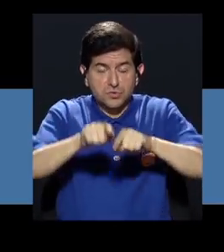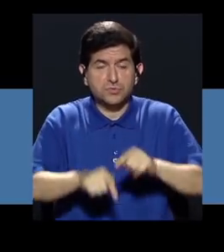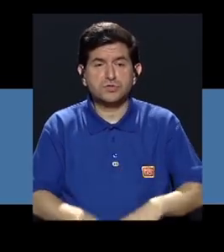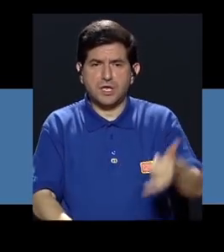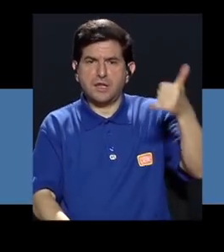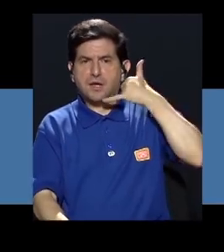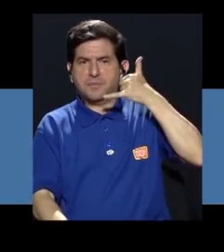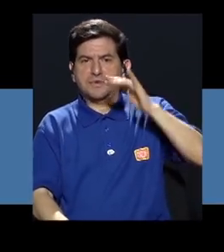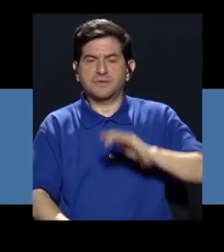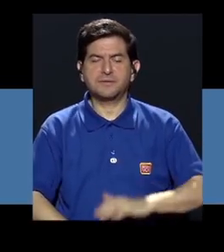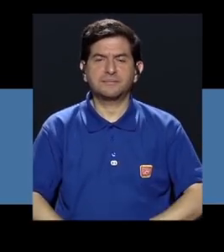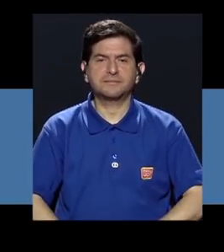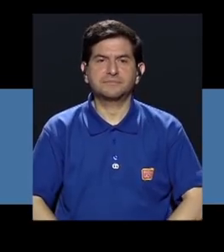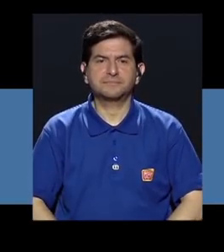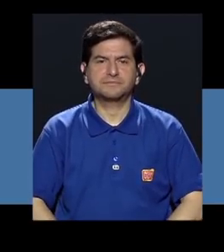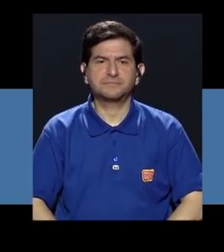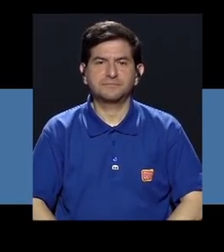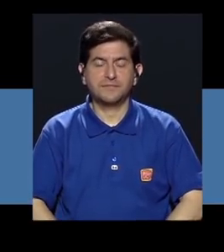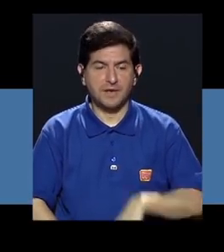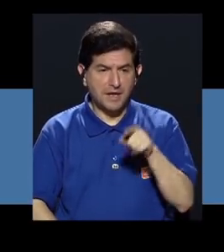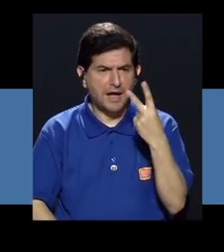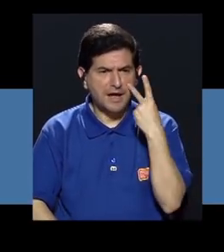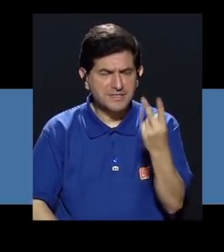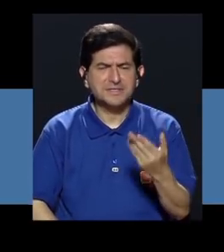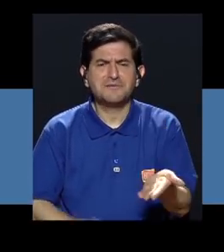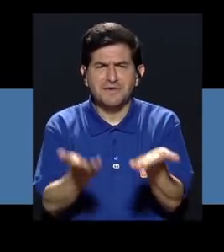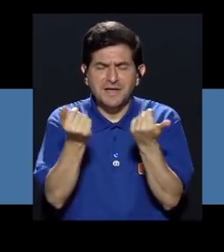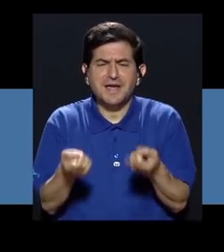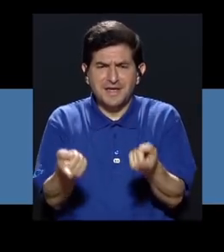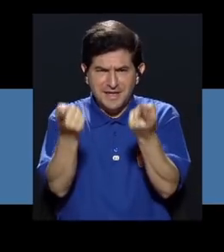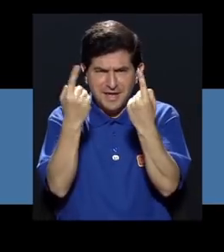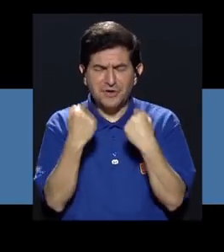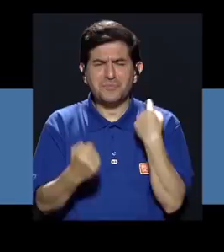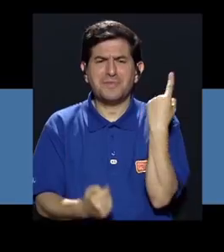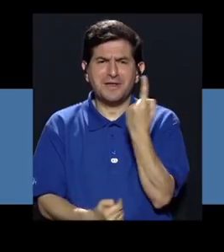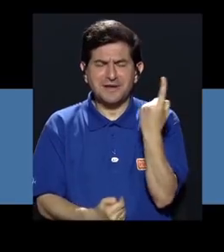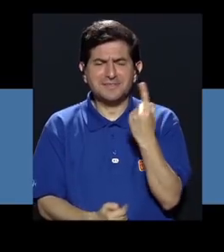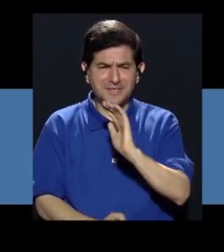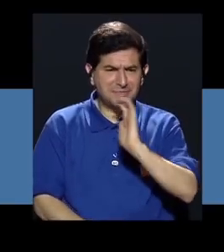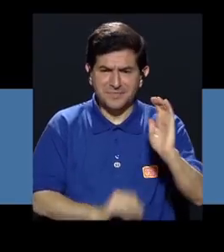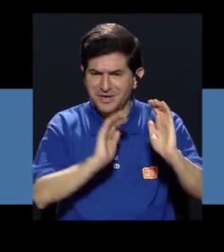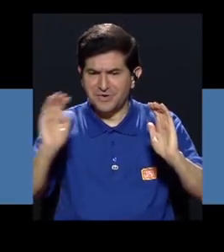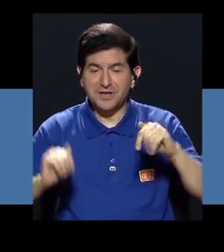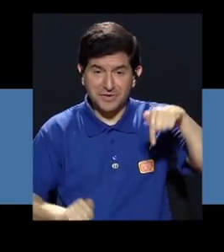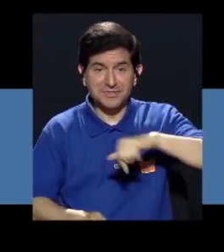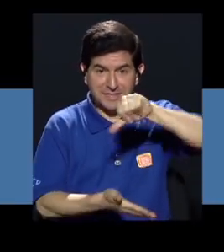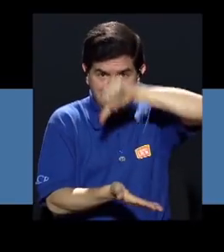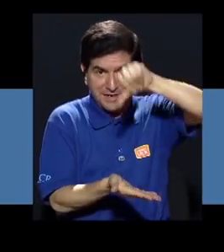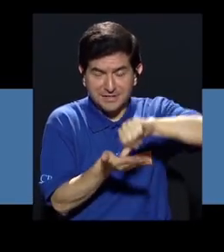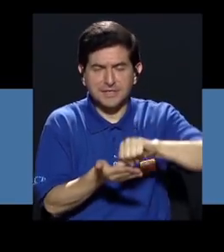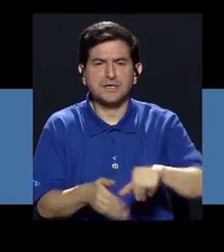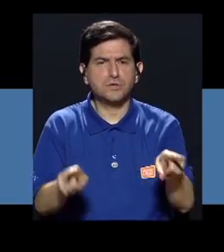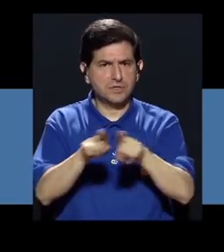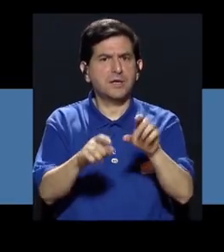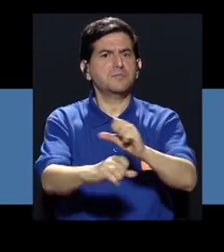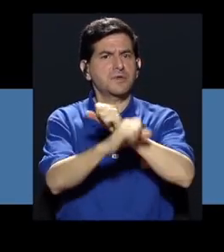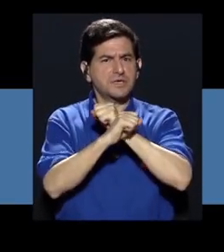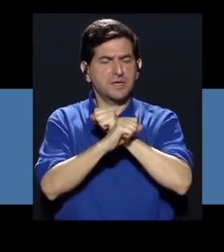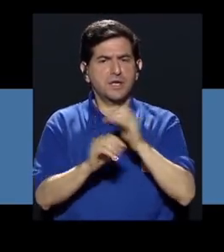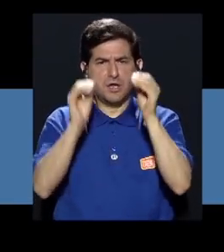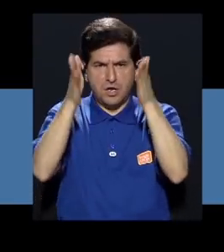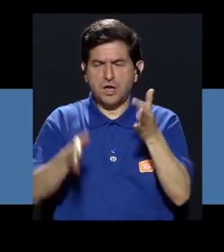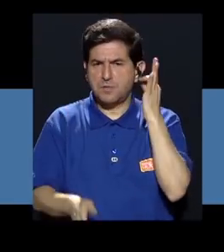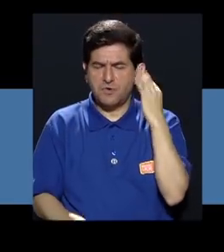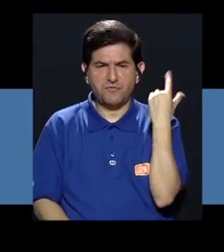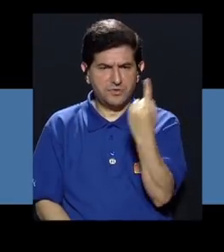llamar a uno, ¿verdad? Y que en ellos se ve que ellos quieren venir todo el tiempo al CEN. Aparte, la seguridad de